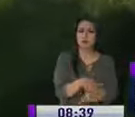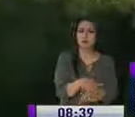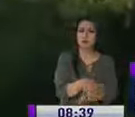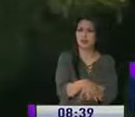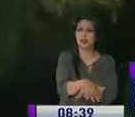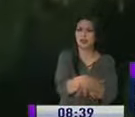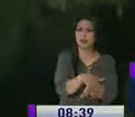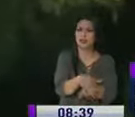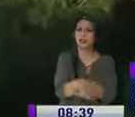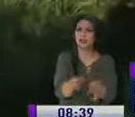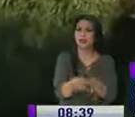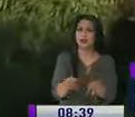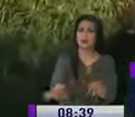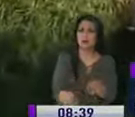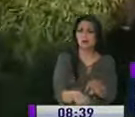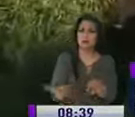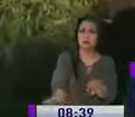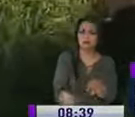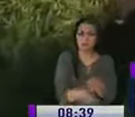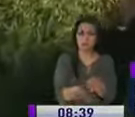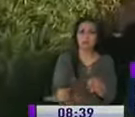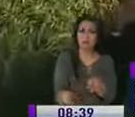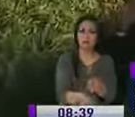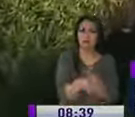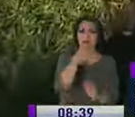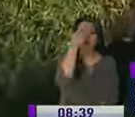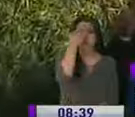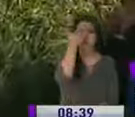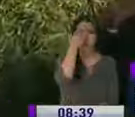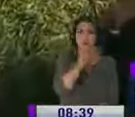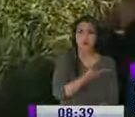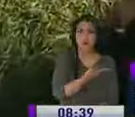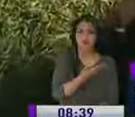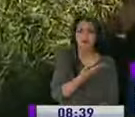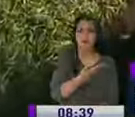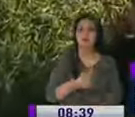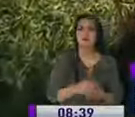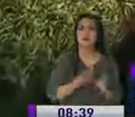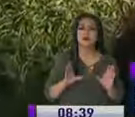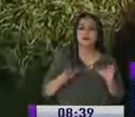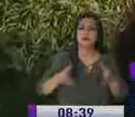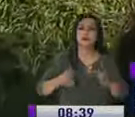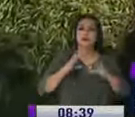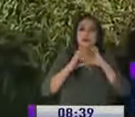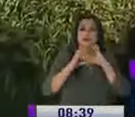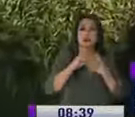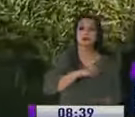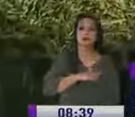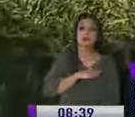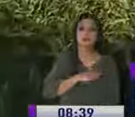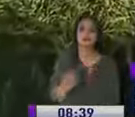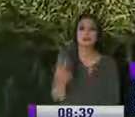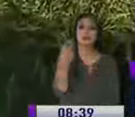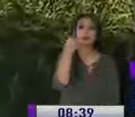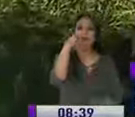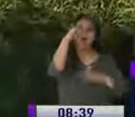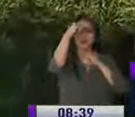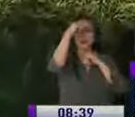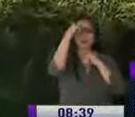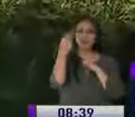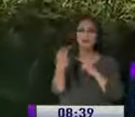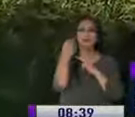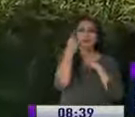2.5 pasaje Fueres, en el lote 169, ubicación de GPS. Los moradores denunciaron que ahí, un terreno municipal,